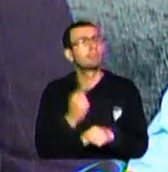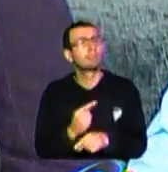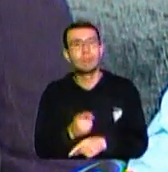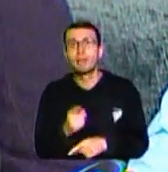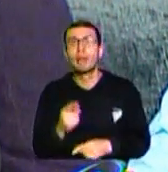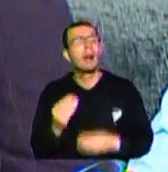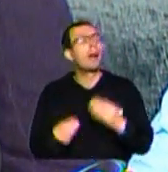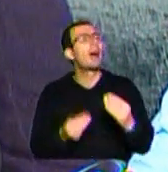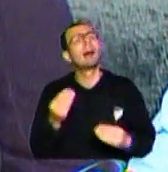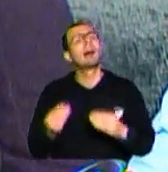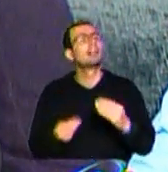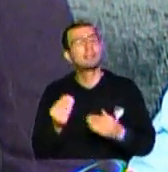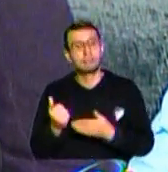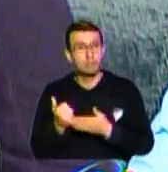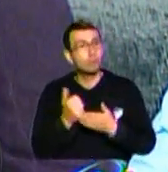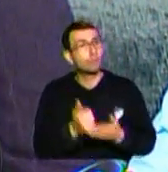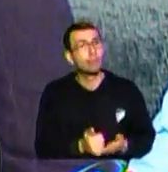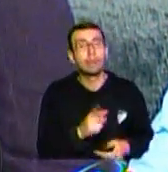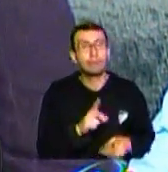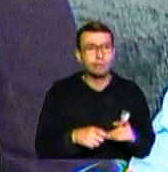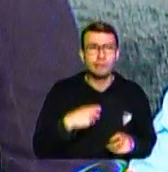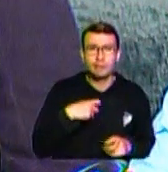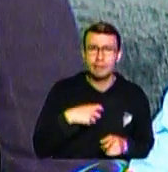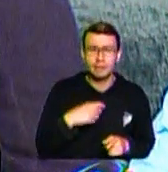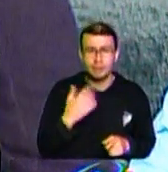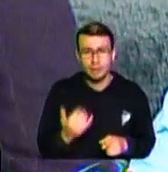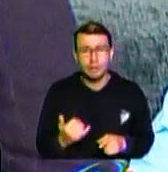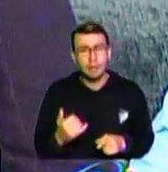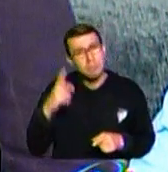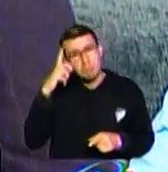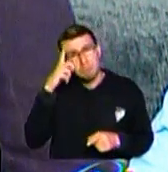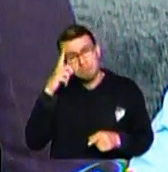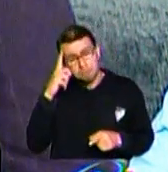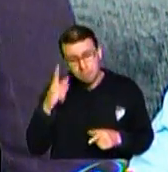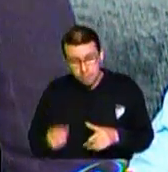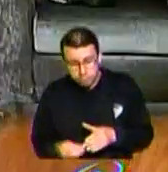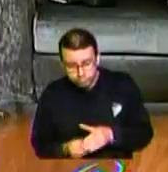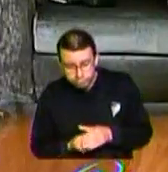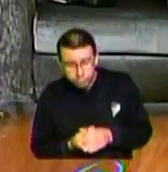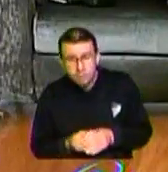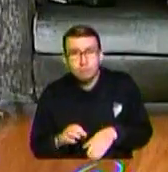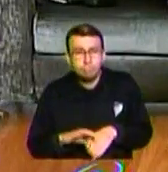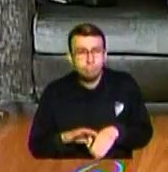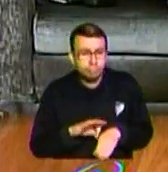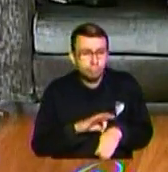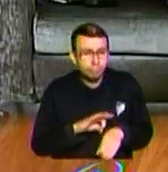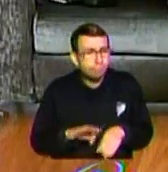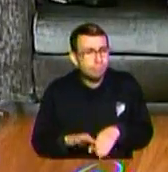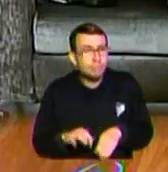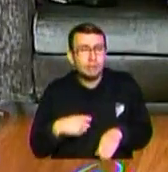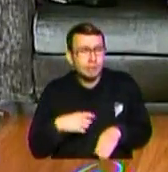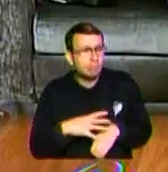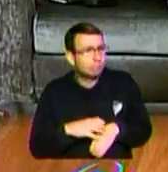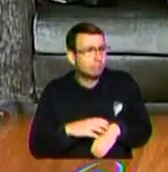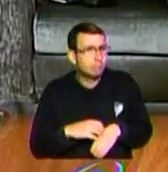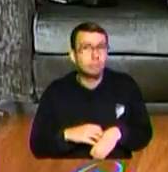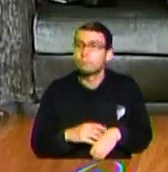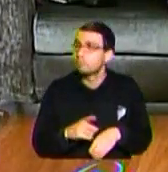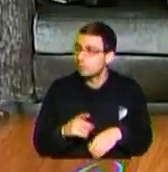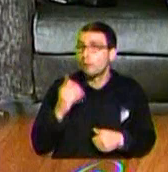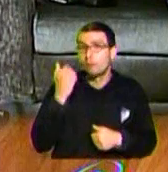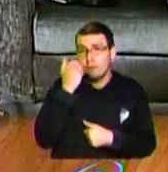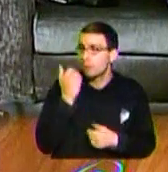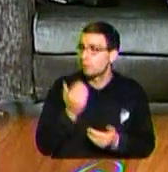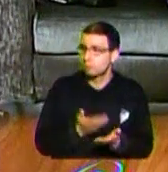pronóstico de los herpes genitales? Sí, en realidad el herpes es una enfermedad, digamos, para toda la vida.